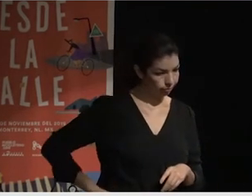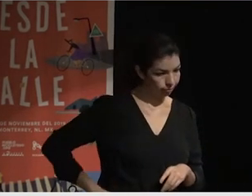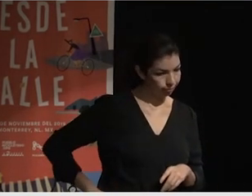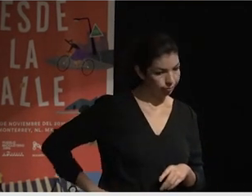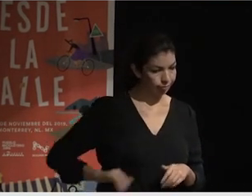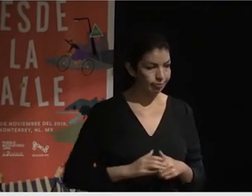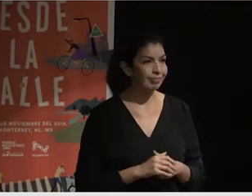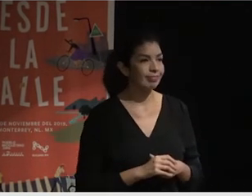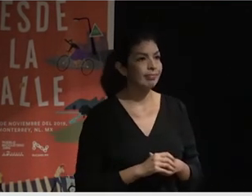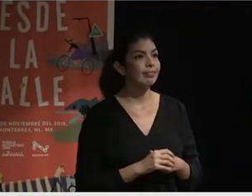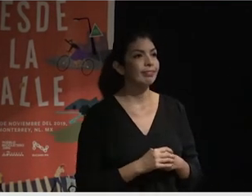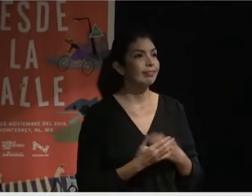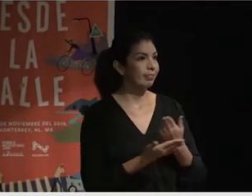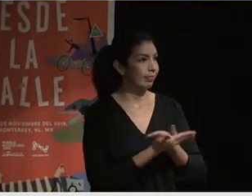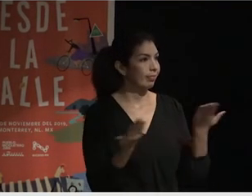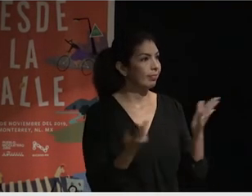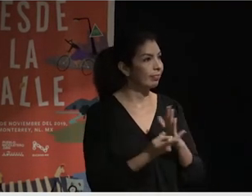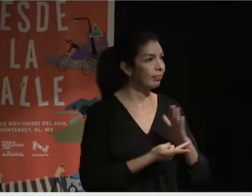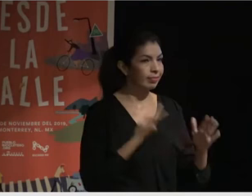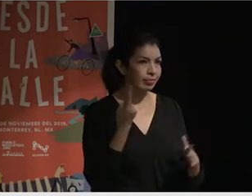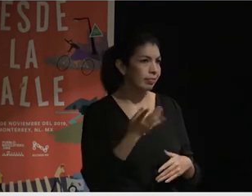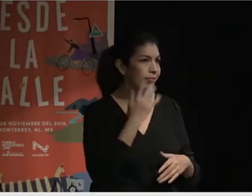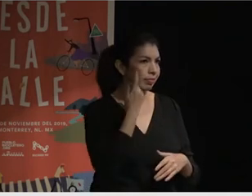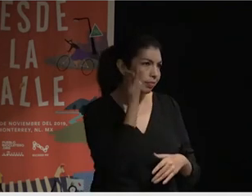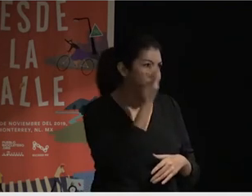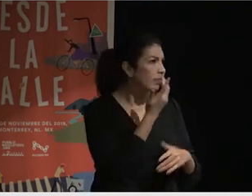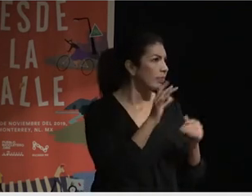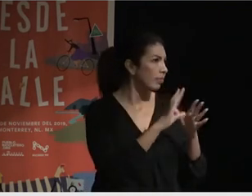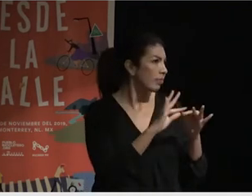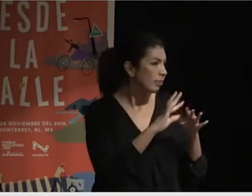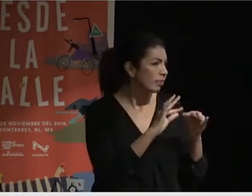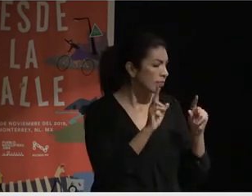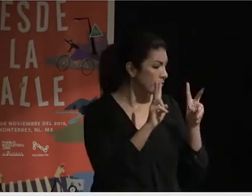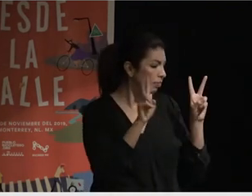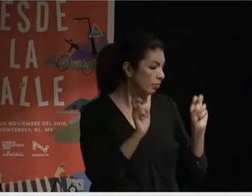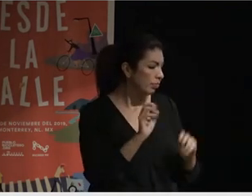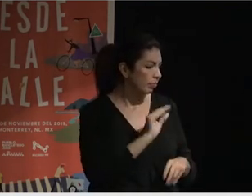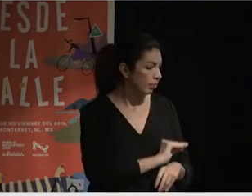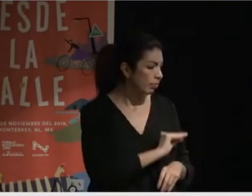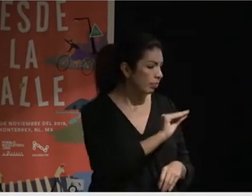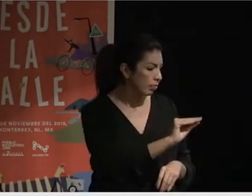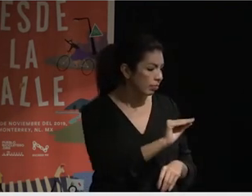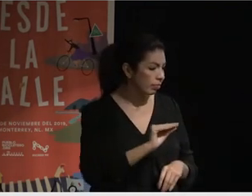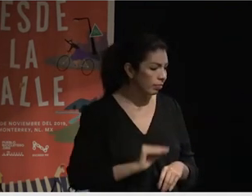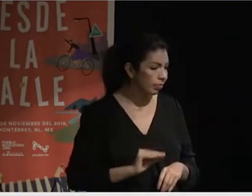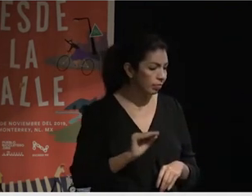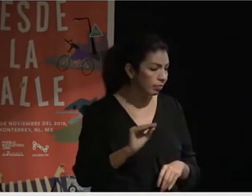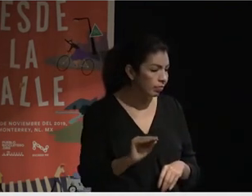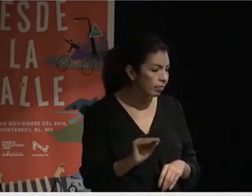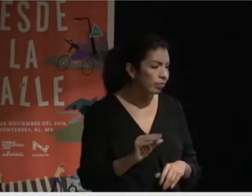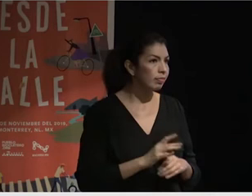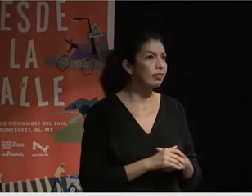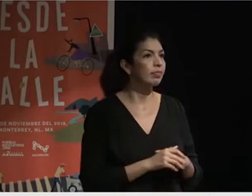Regresando un poco al tema de movilidad, porque pues también de eso se trata el Congreso. Yo también recientemente leí a Donia Lugo